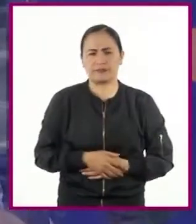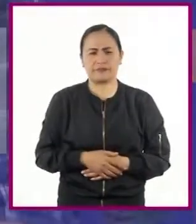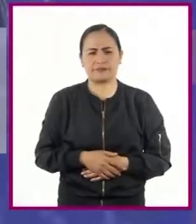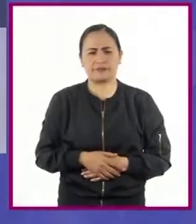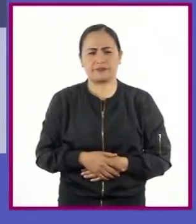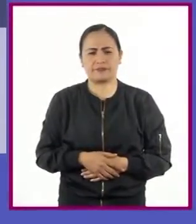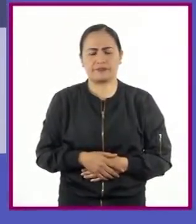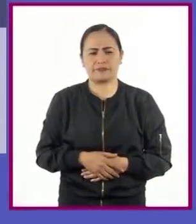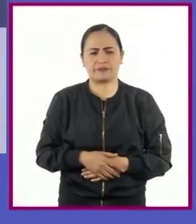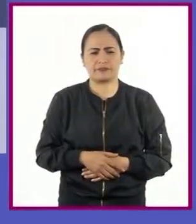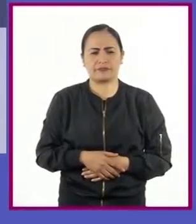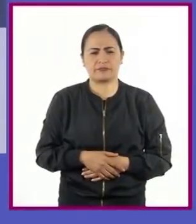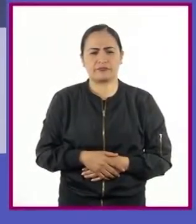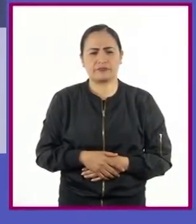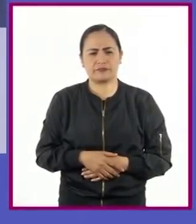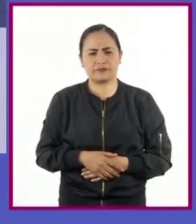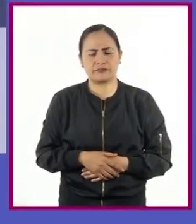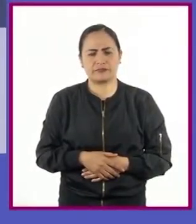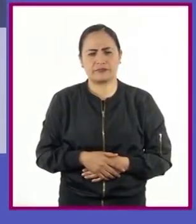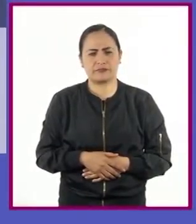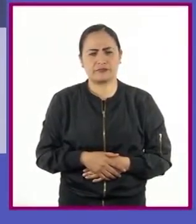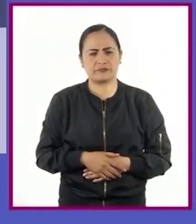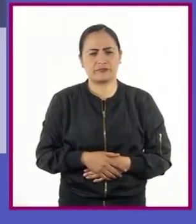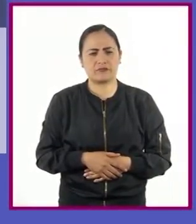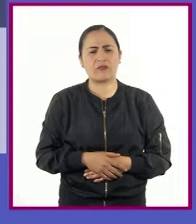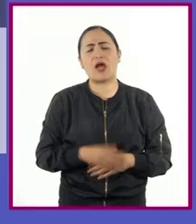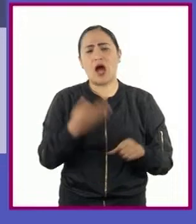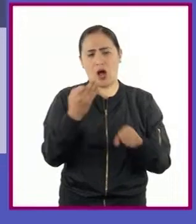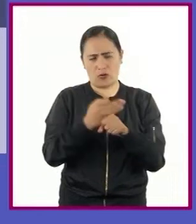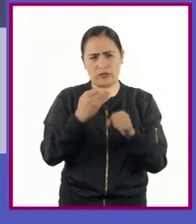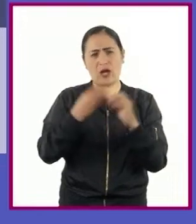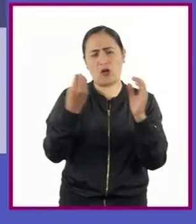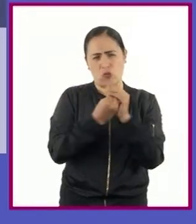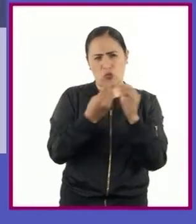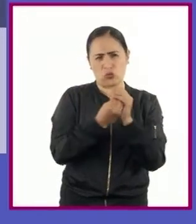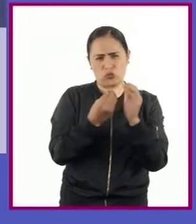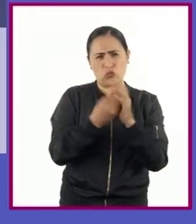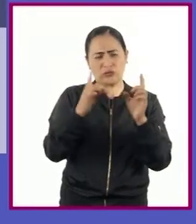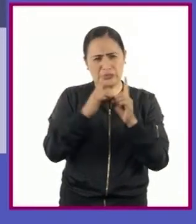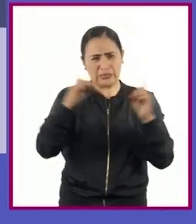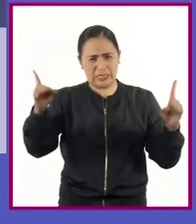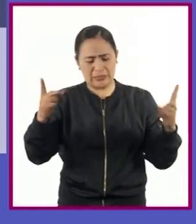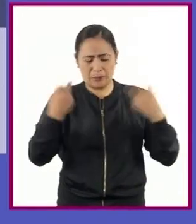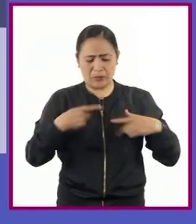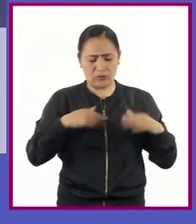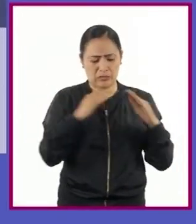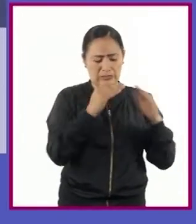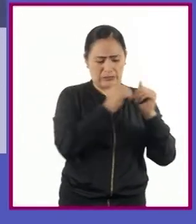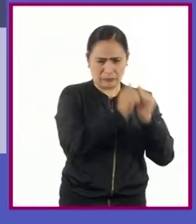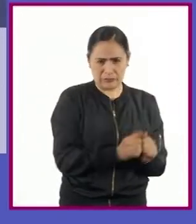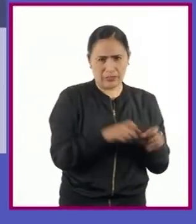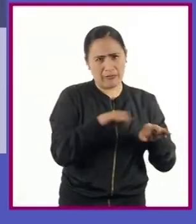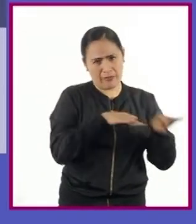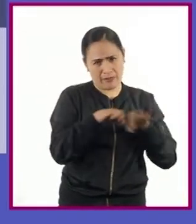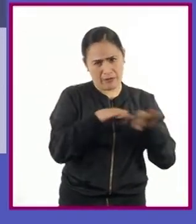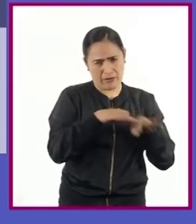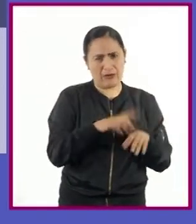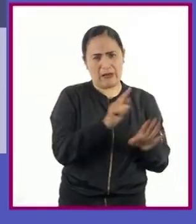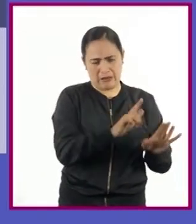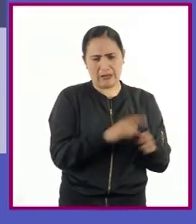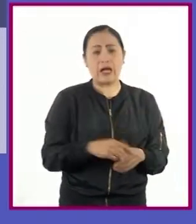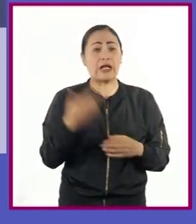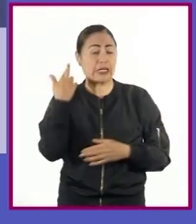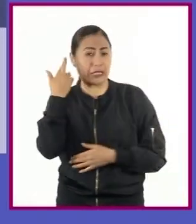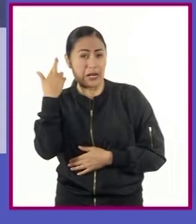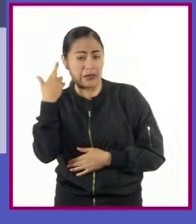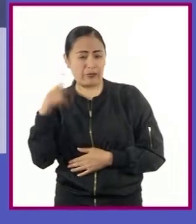Ha habido un incremento en los cursos de formación a distancia desde que los trabajadores trabajan desde sus hogares. Para radio, los